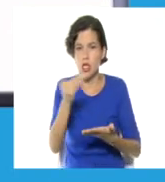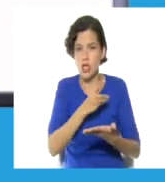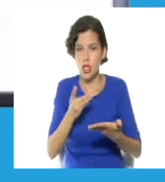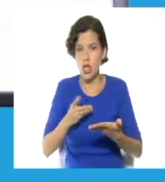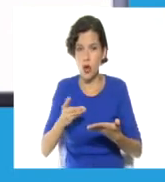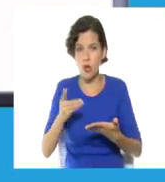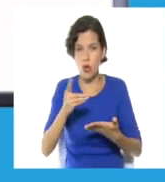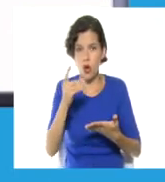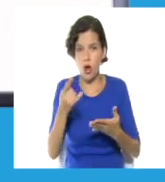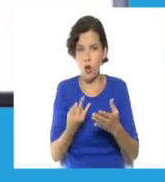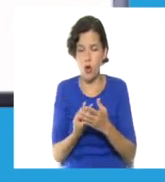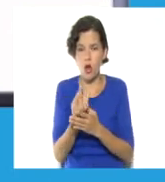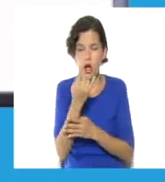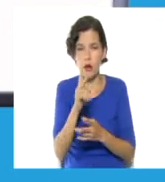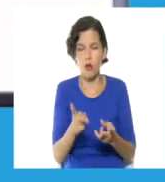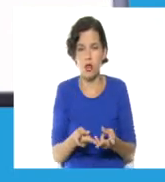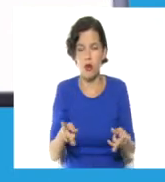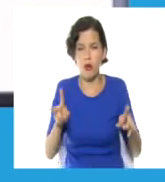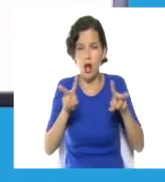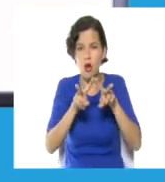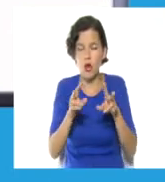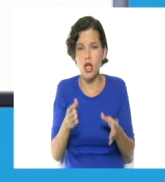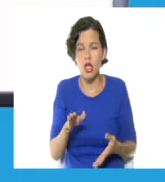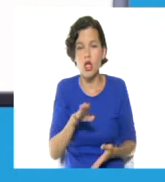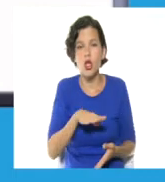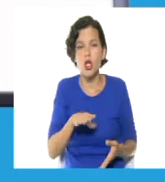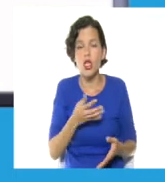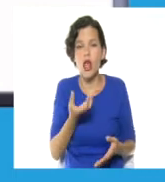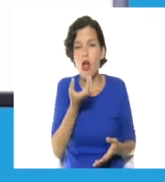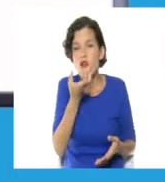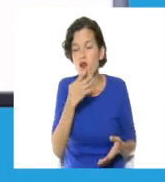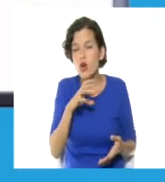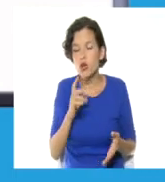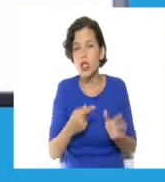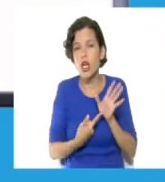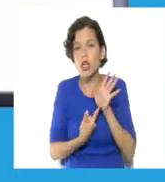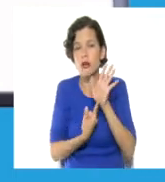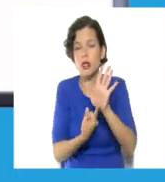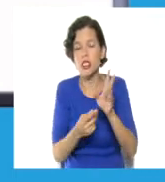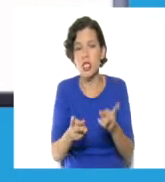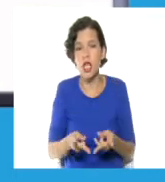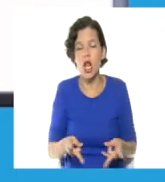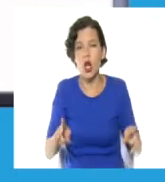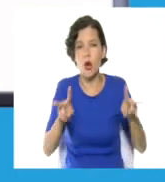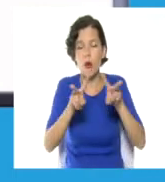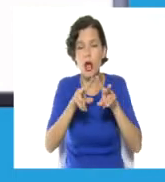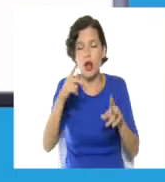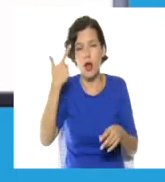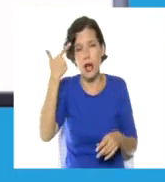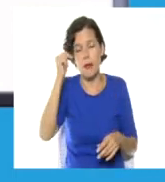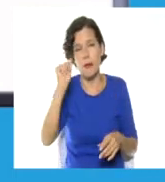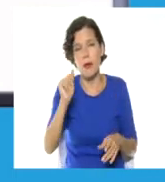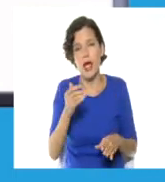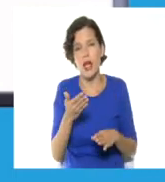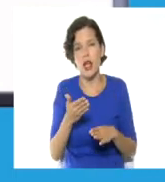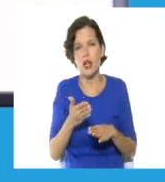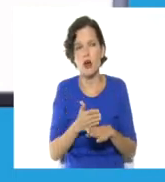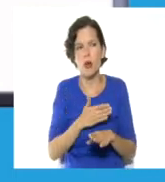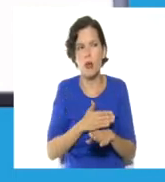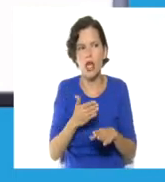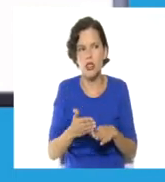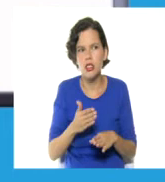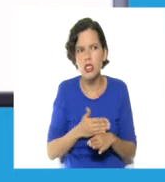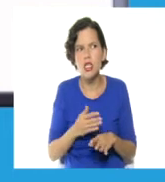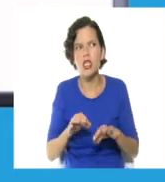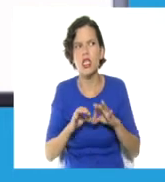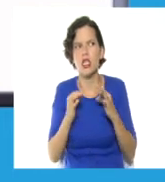un árbol de valores en el cual los frutos representan los valores para la sana convivencia familiar